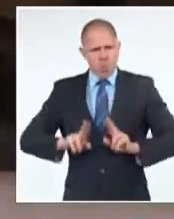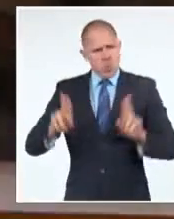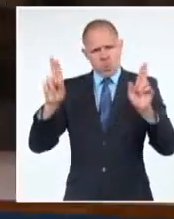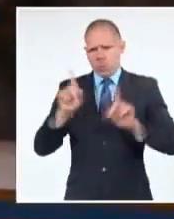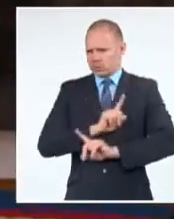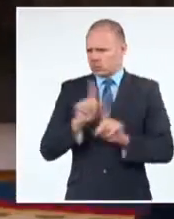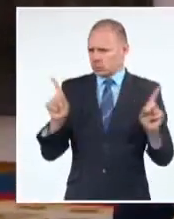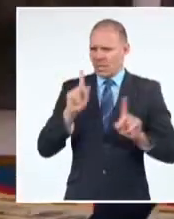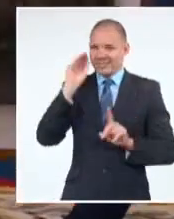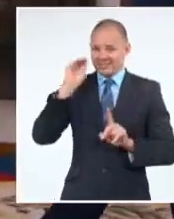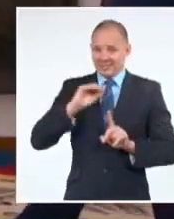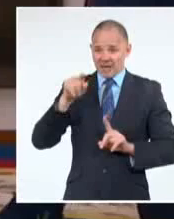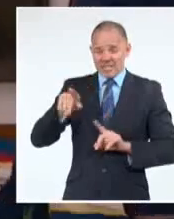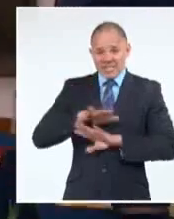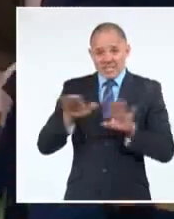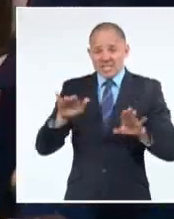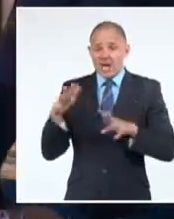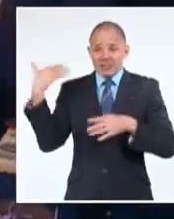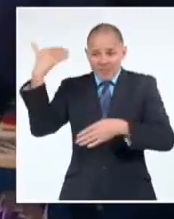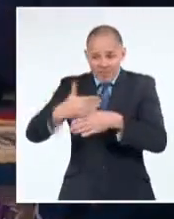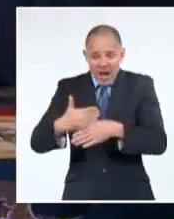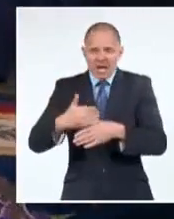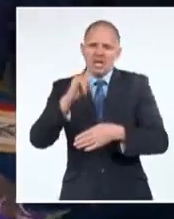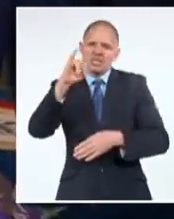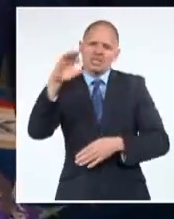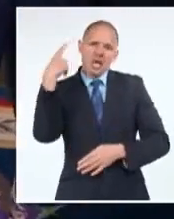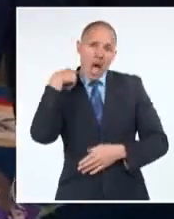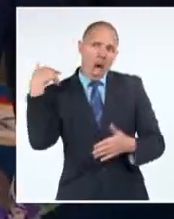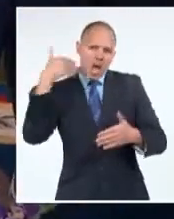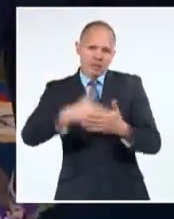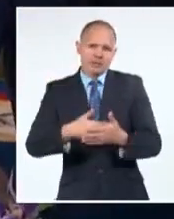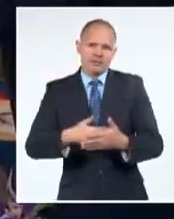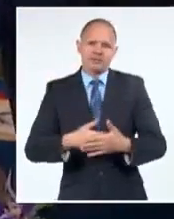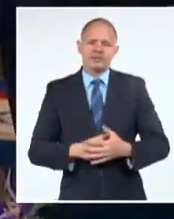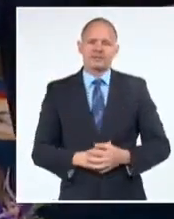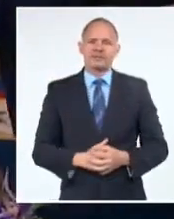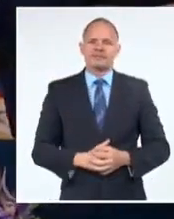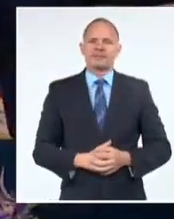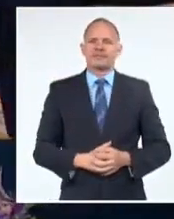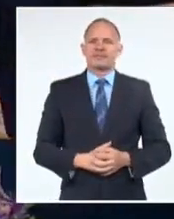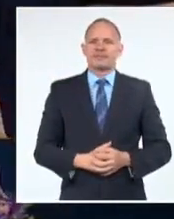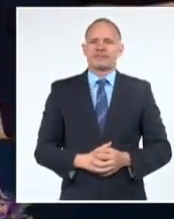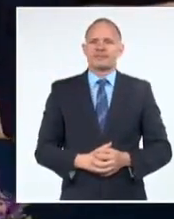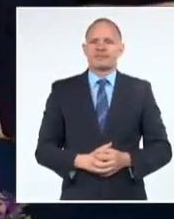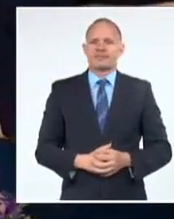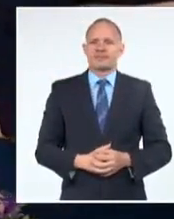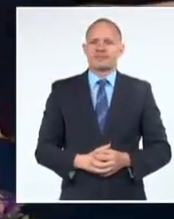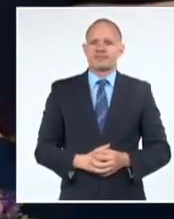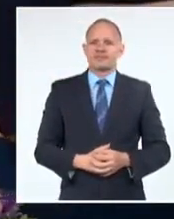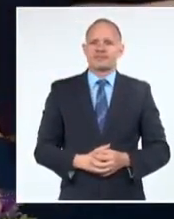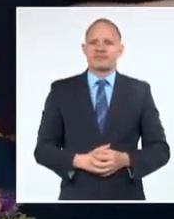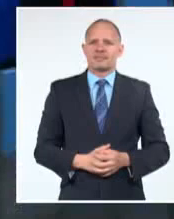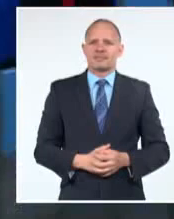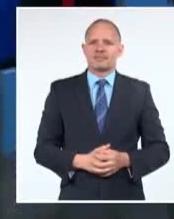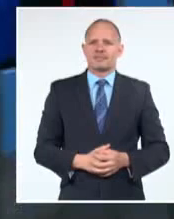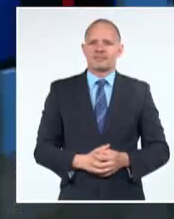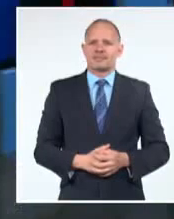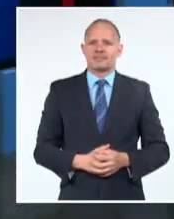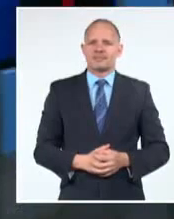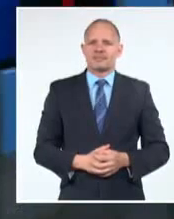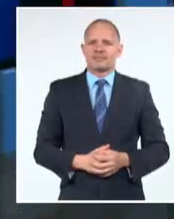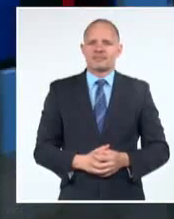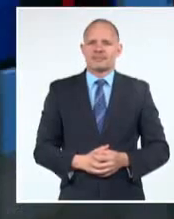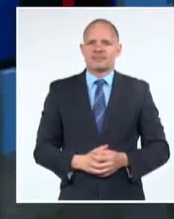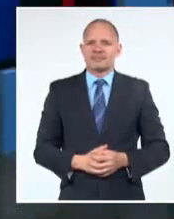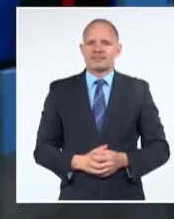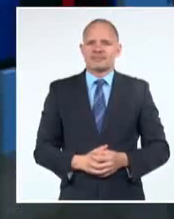de castigo que ya tiene más de 60 años. Javier Ortiz, Sistema Informativo de la Televisión Cubana. Y